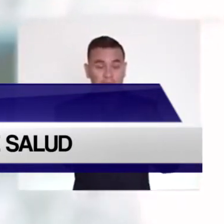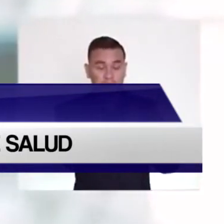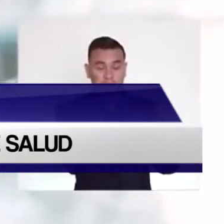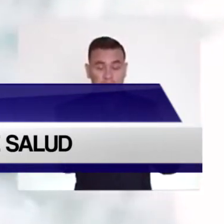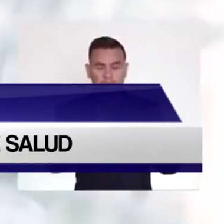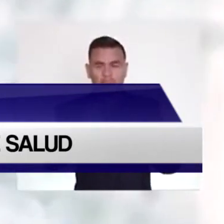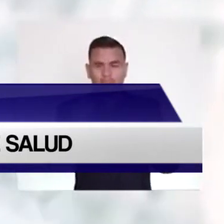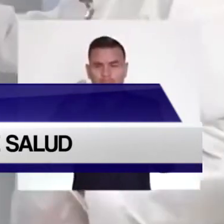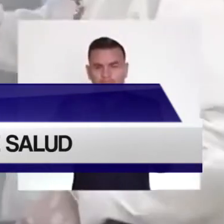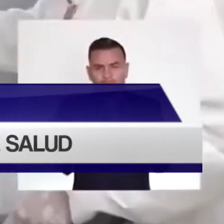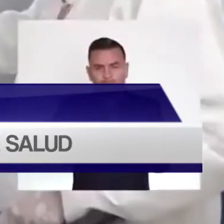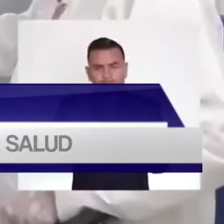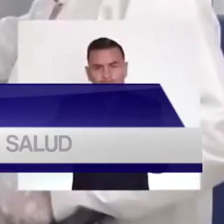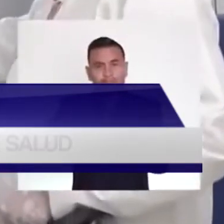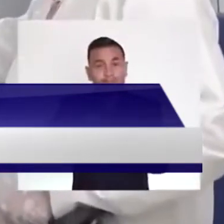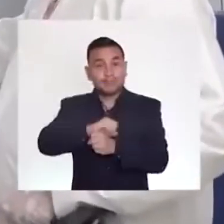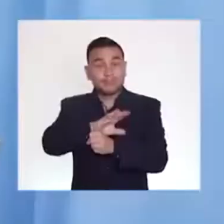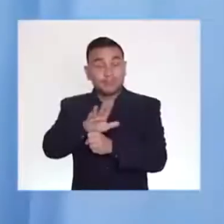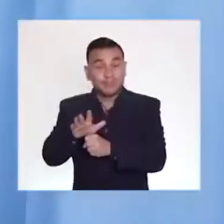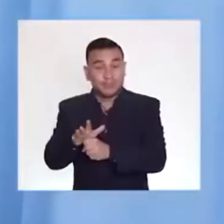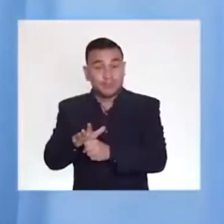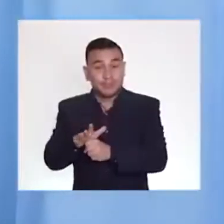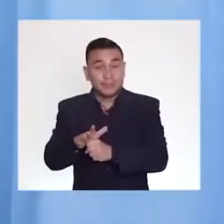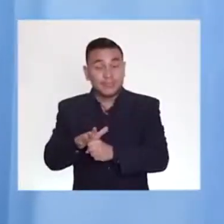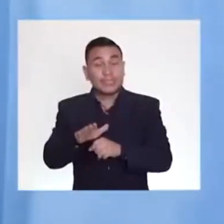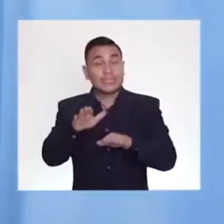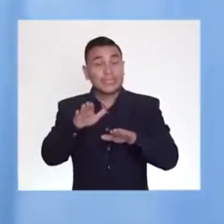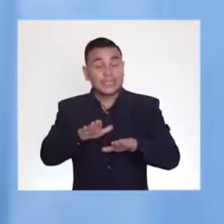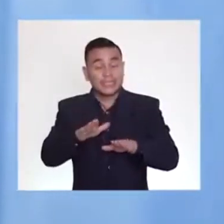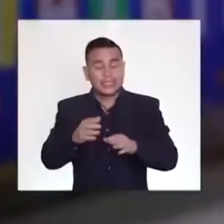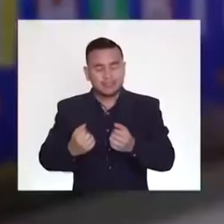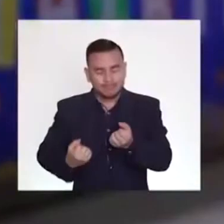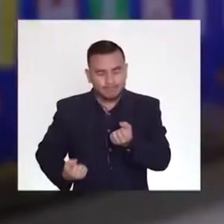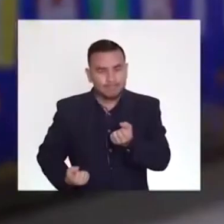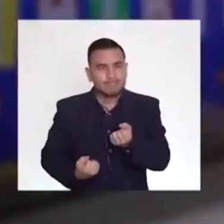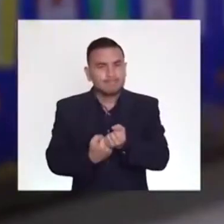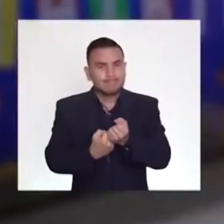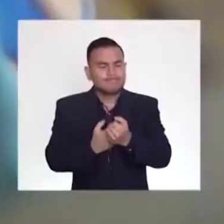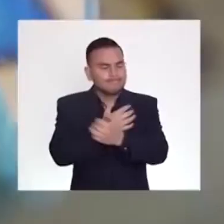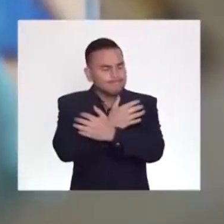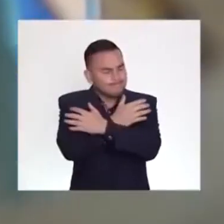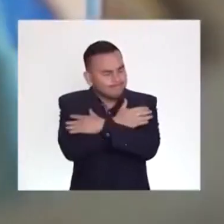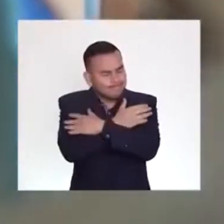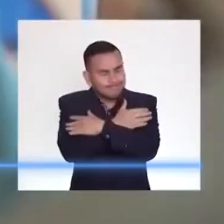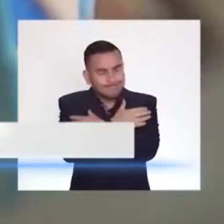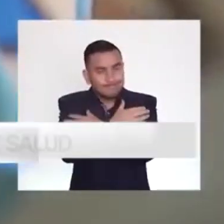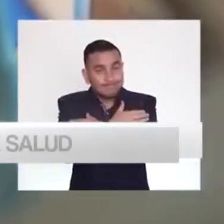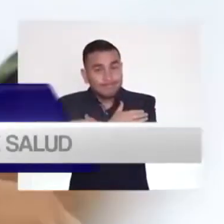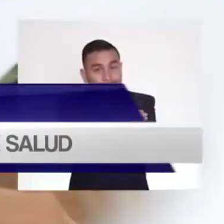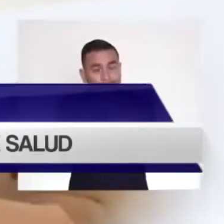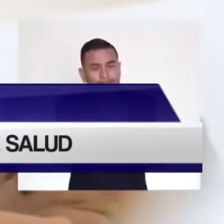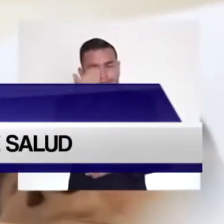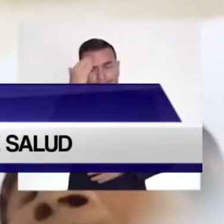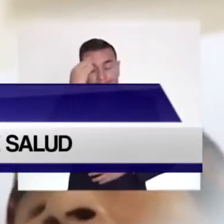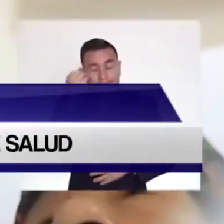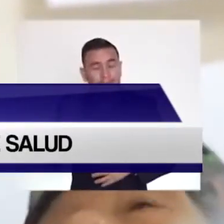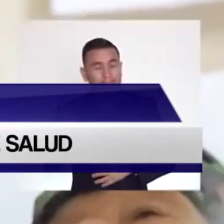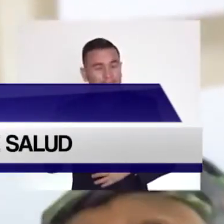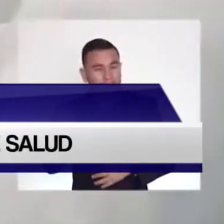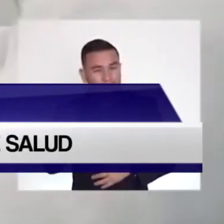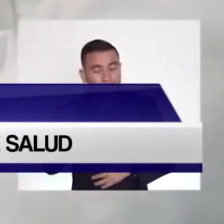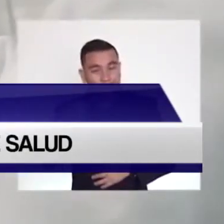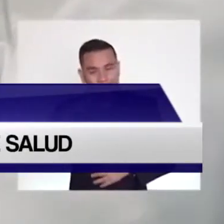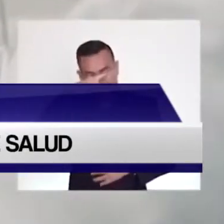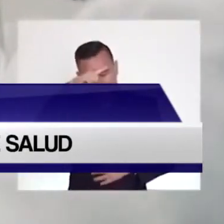Por eso se solicita a la población en general pueda ayudarles y no discriminarles como ha ocurrido en muchos casos, pues ellos son los héroes que trabajan